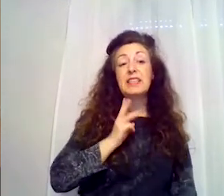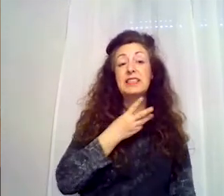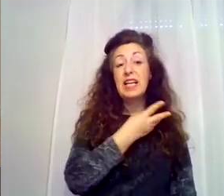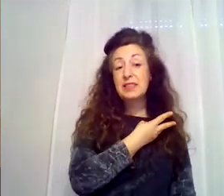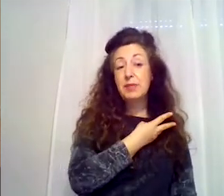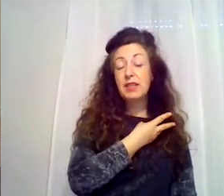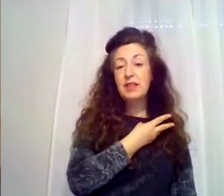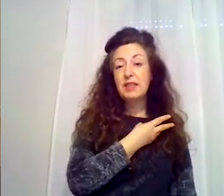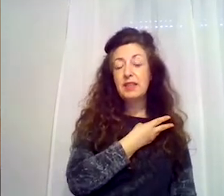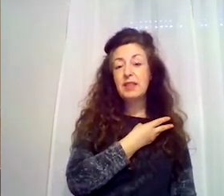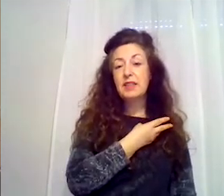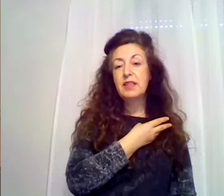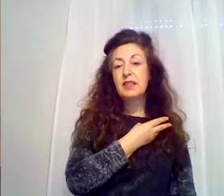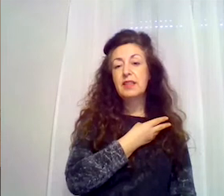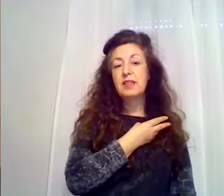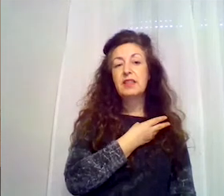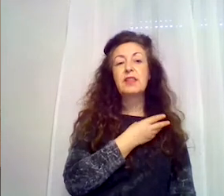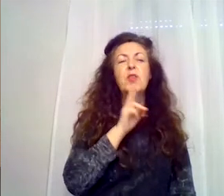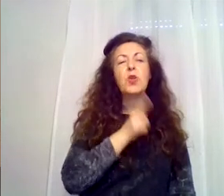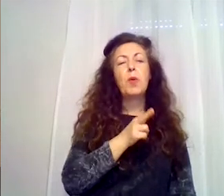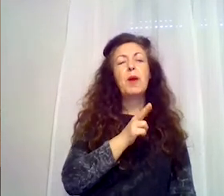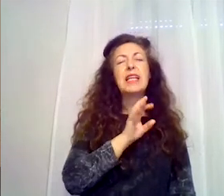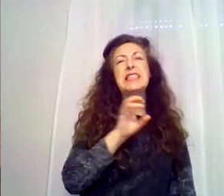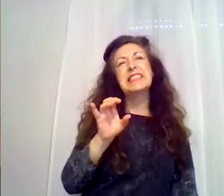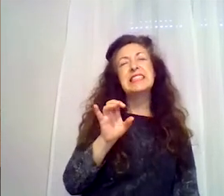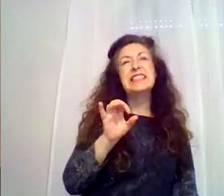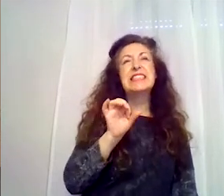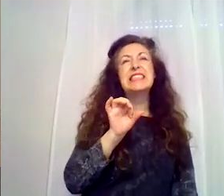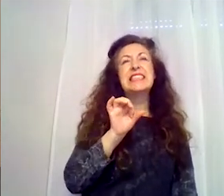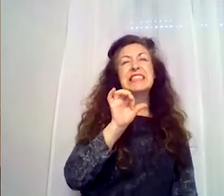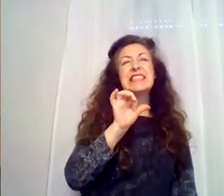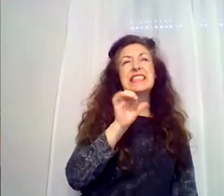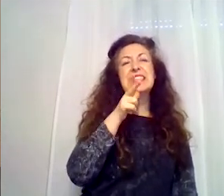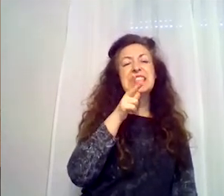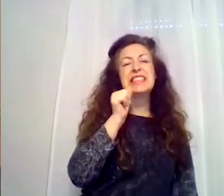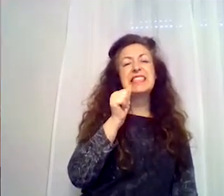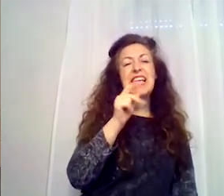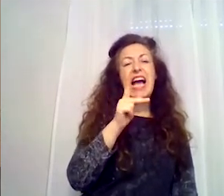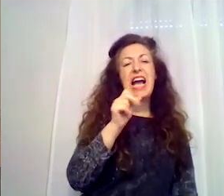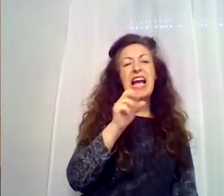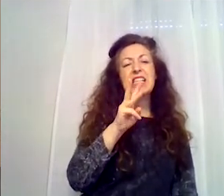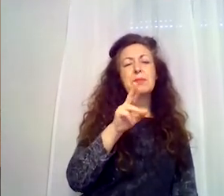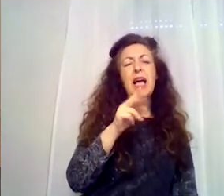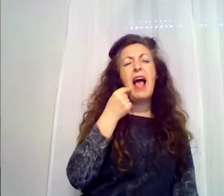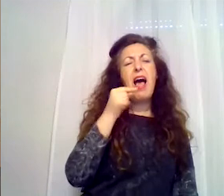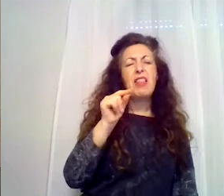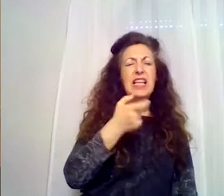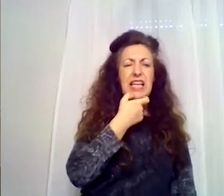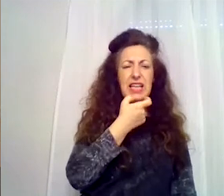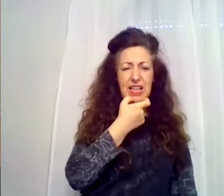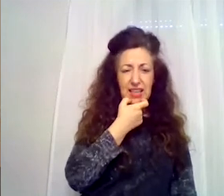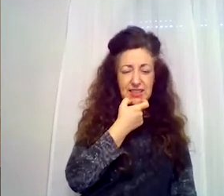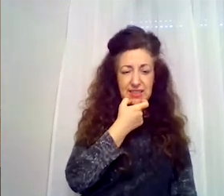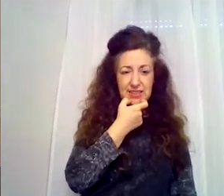Interven un poco, Antonio, para ir calentando el ambiente y que se vayan preparando las preguntas. Bueno, muchísimas gracias. La verdad